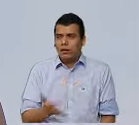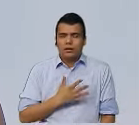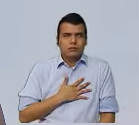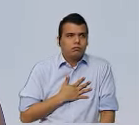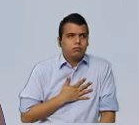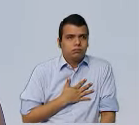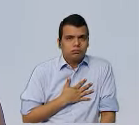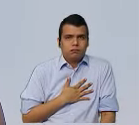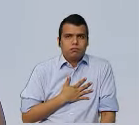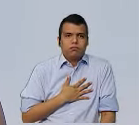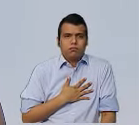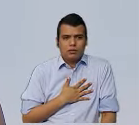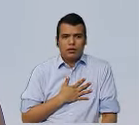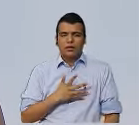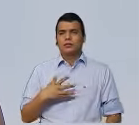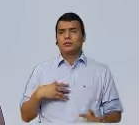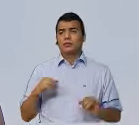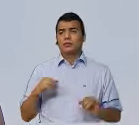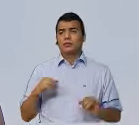náuseas, pérdida de peso,